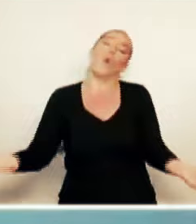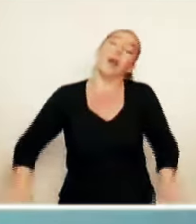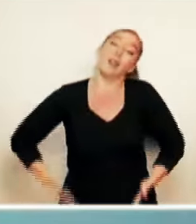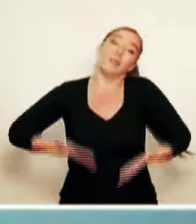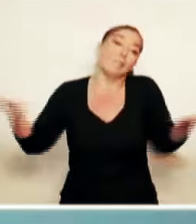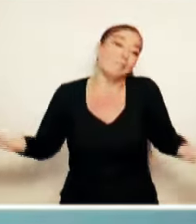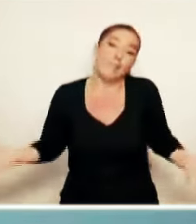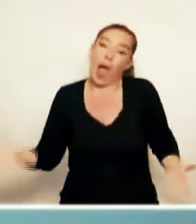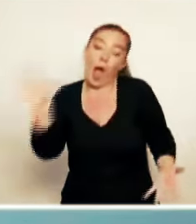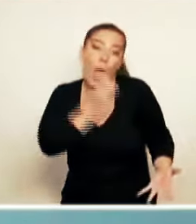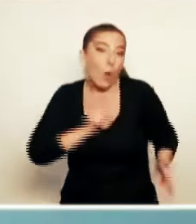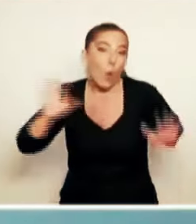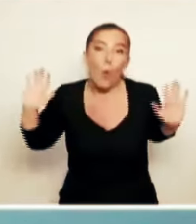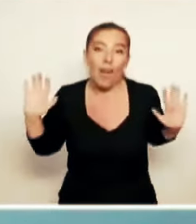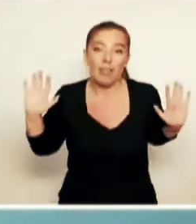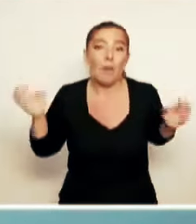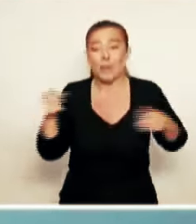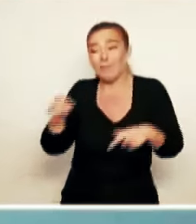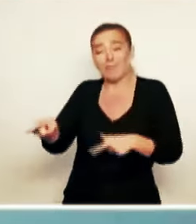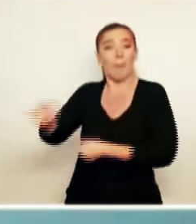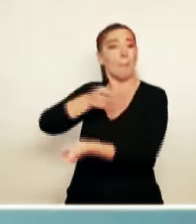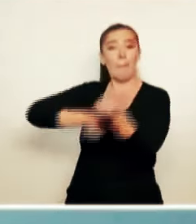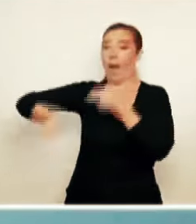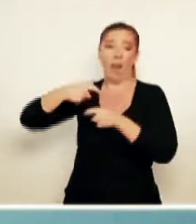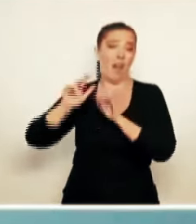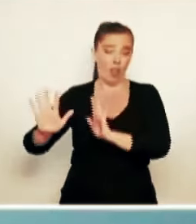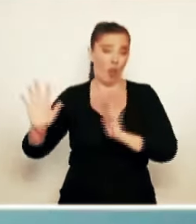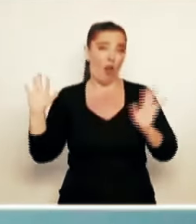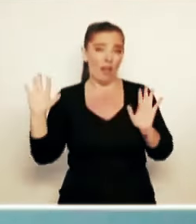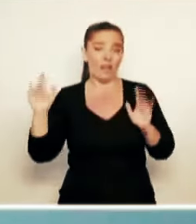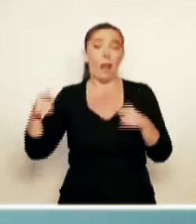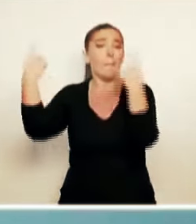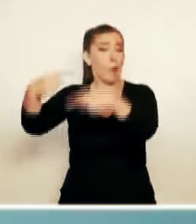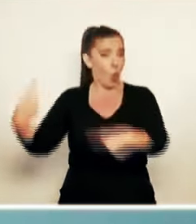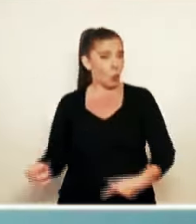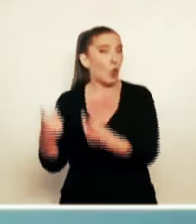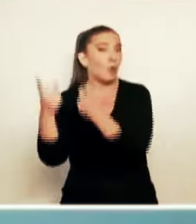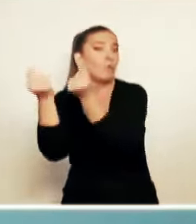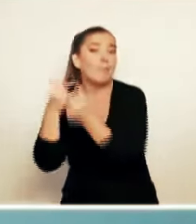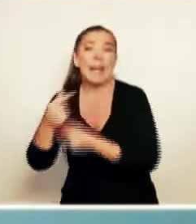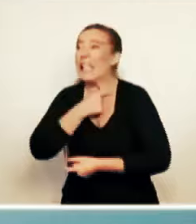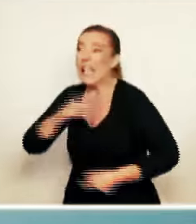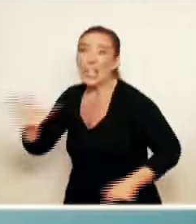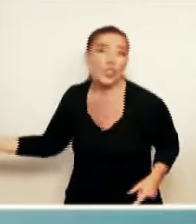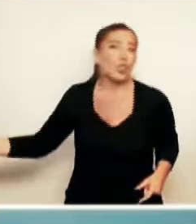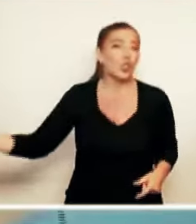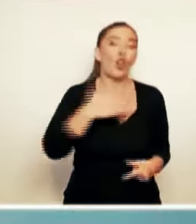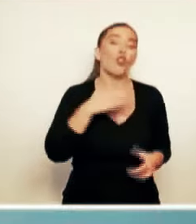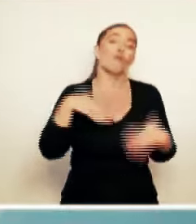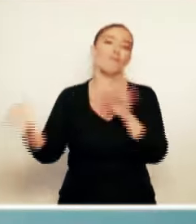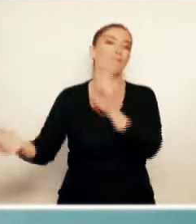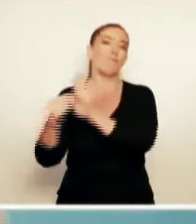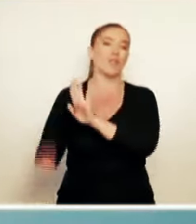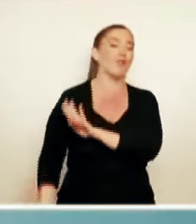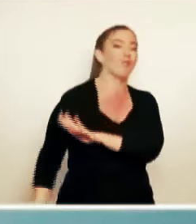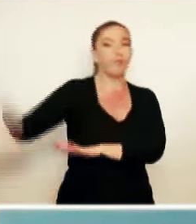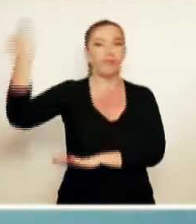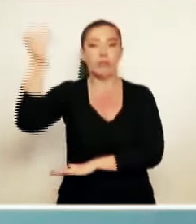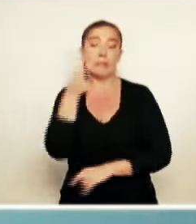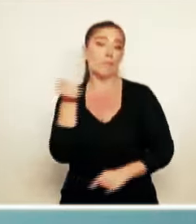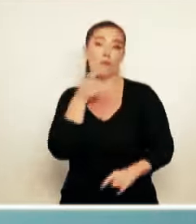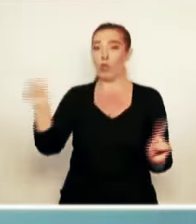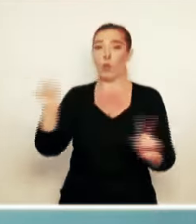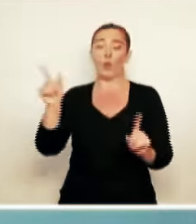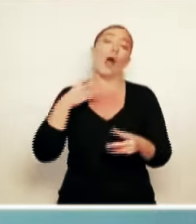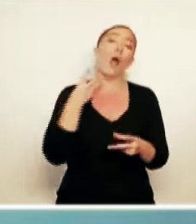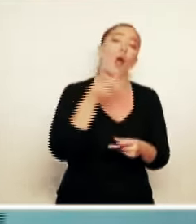jorobarse, porque eso es mercado, es un producto valioso que lo quiere todo el mundo, tiene un precio muy alto. Si no te gusta, compras